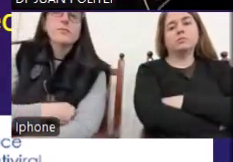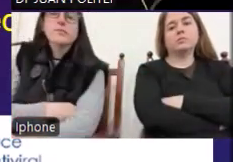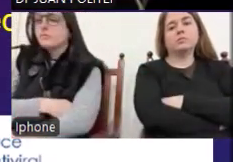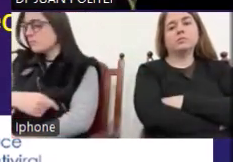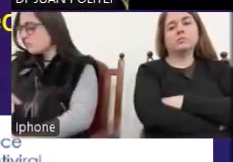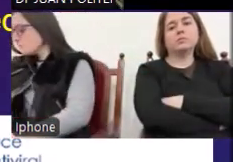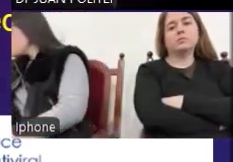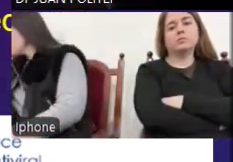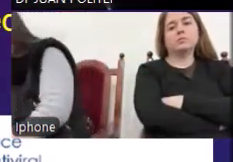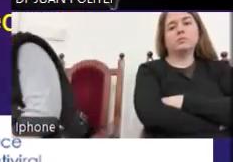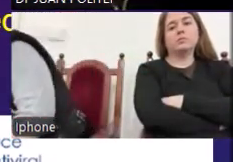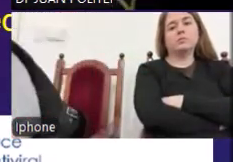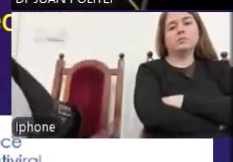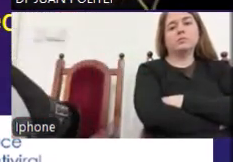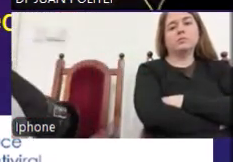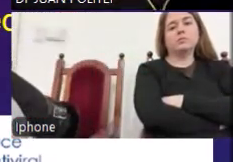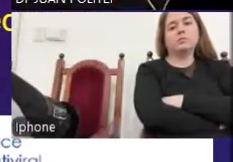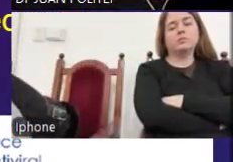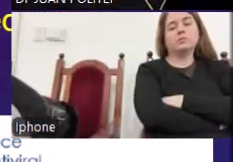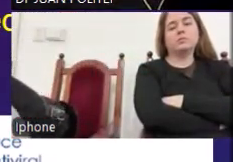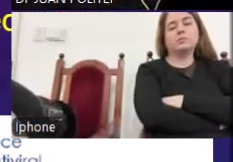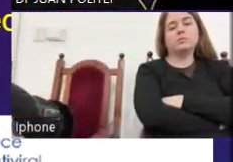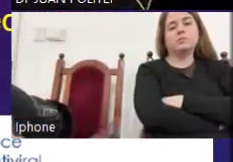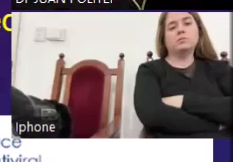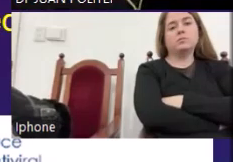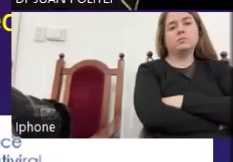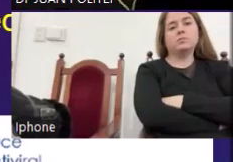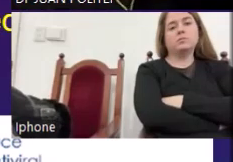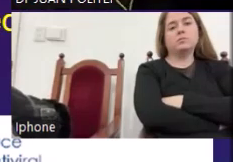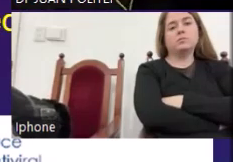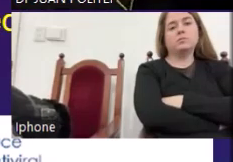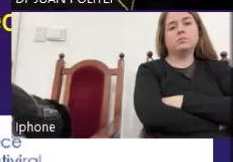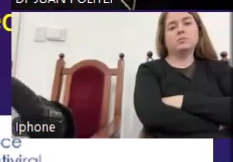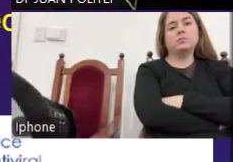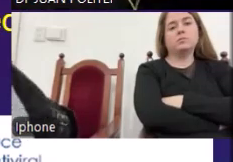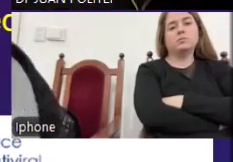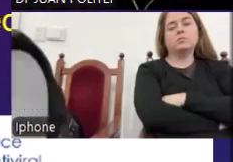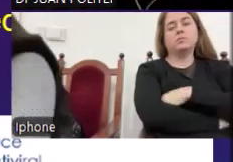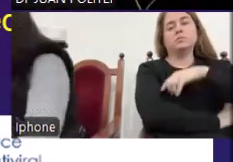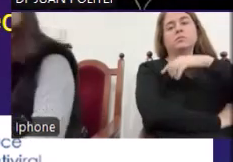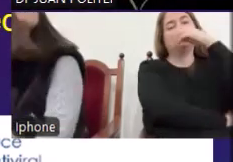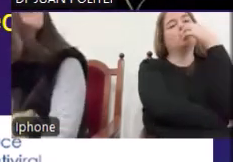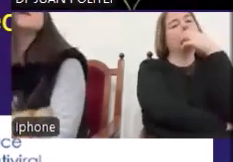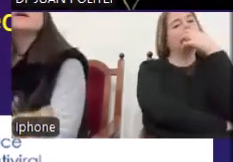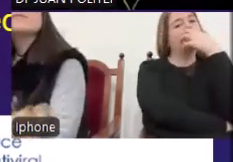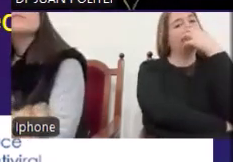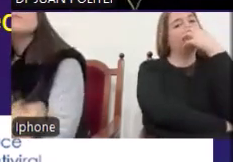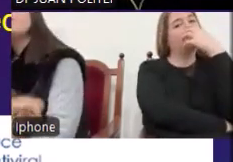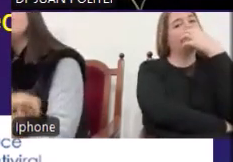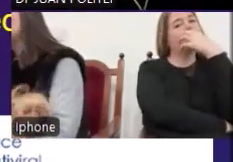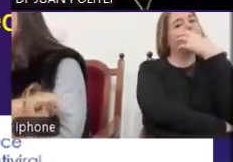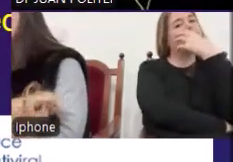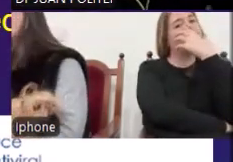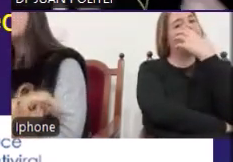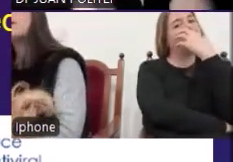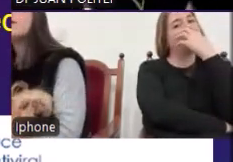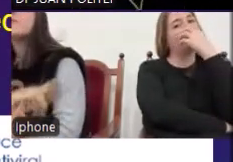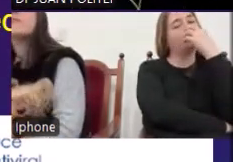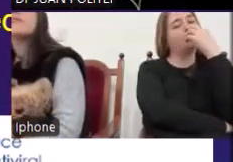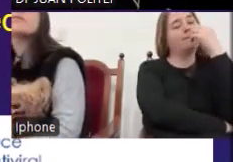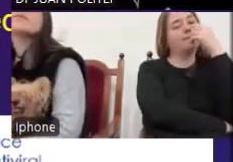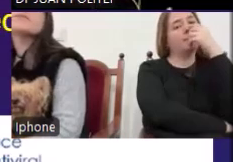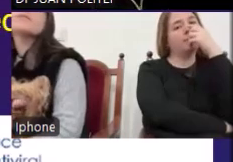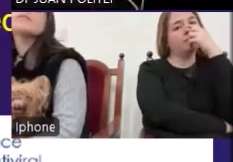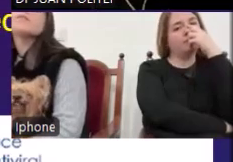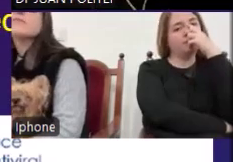estudio empezó en 2019, en Canadá, en Estados Unidos y en Australia. Nosotros lo íbamos